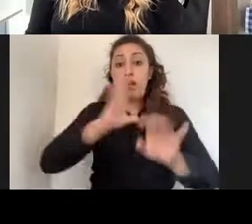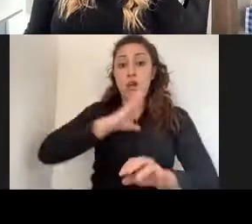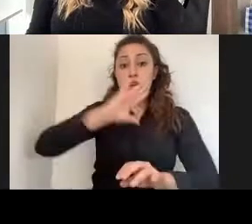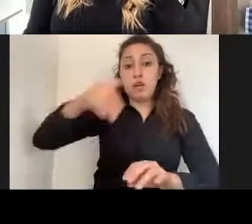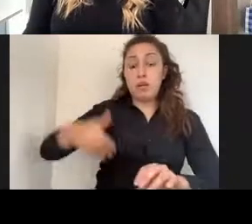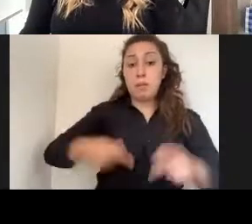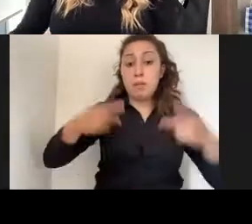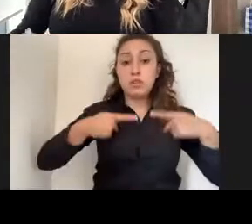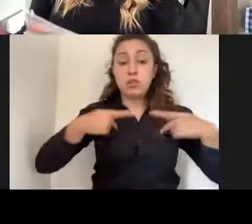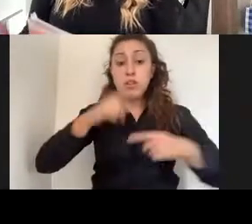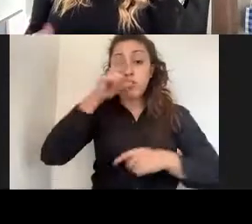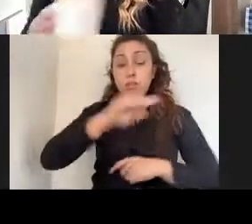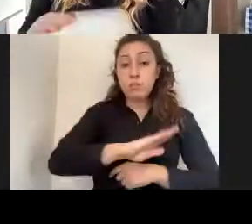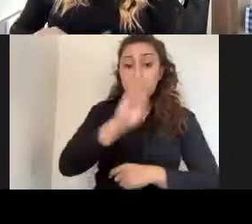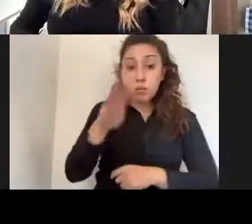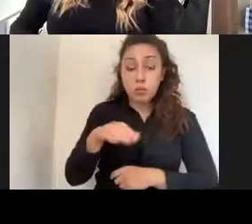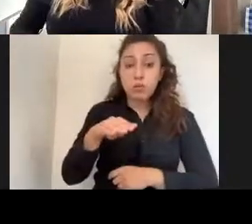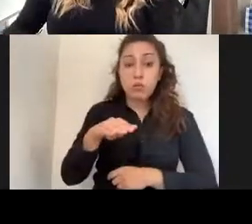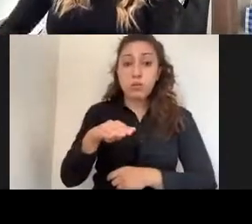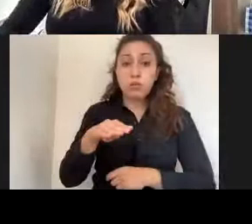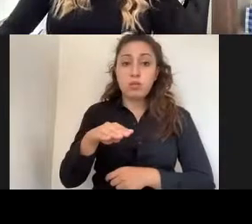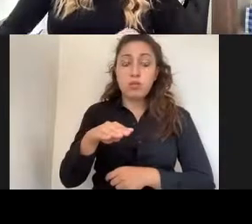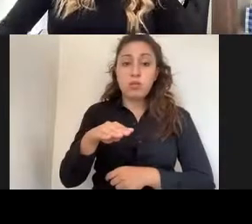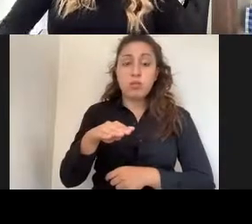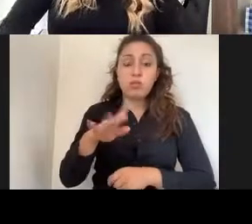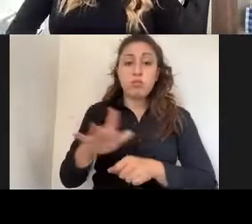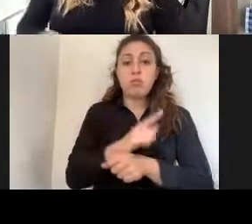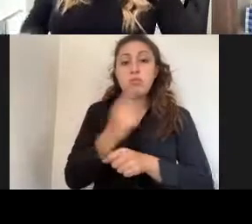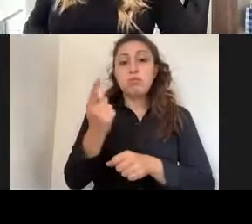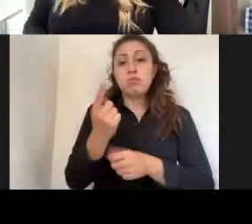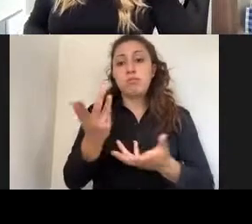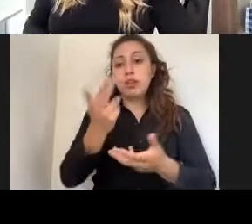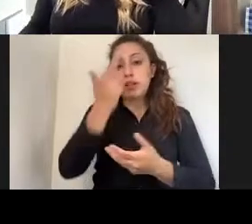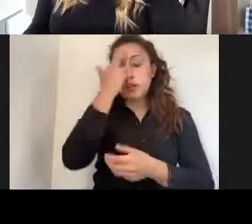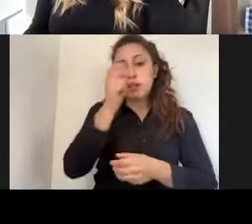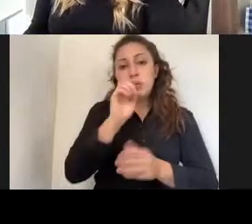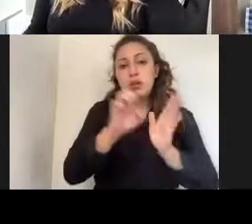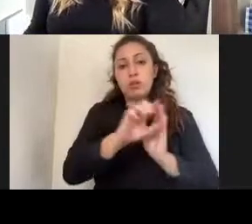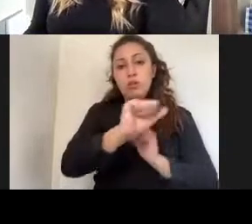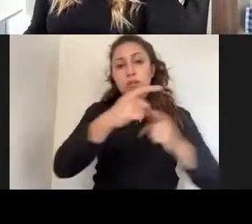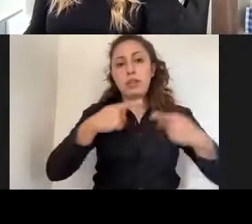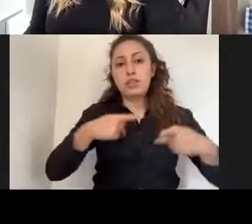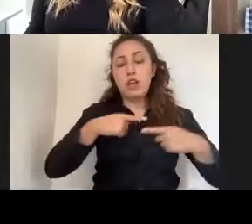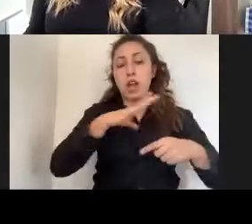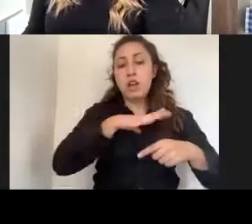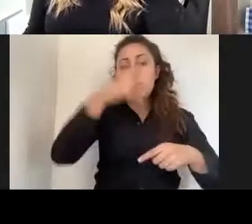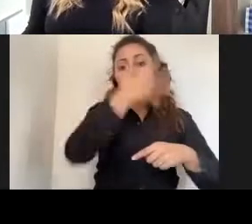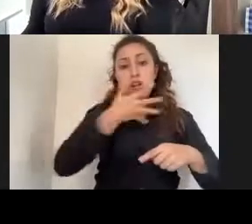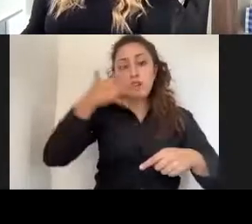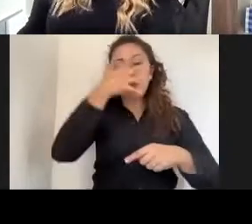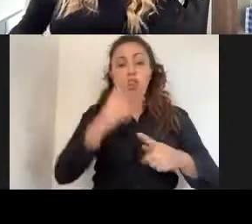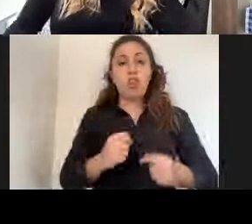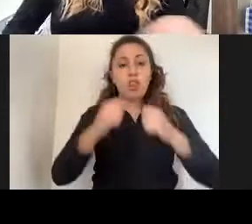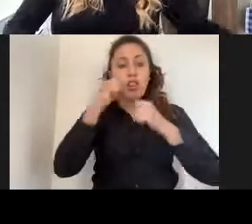fallecimiento a causa del propiciado por una persona en estado de ebriedad, pues se perdiera